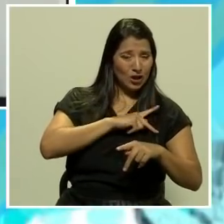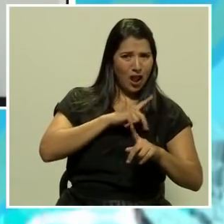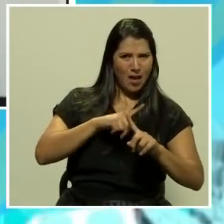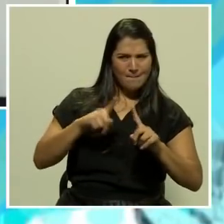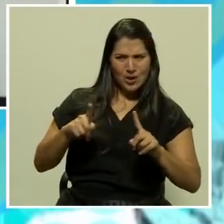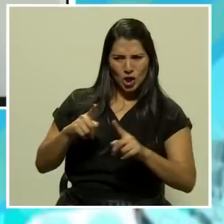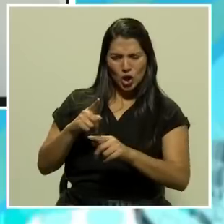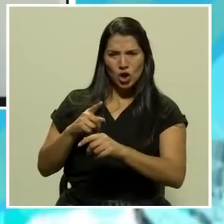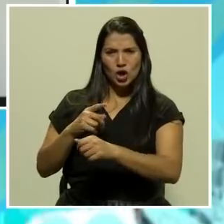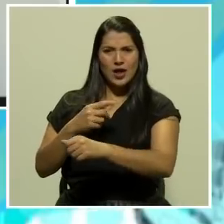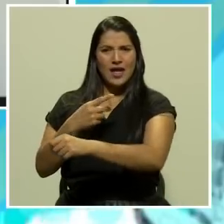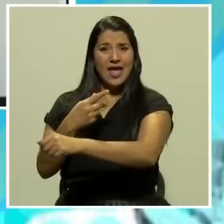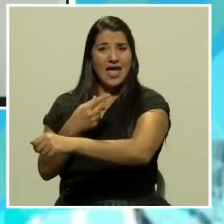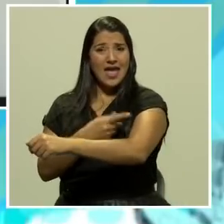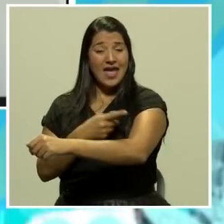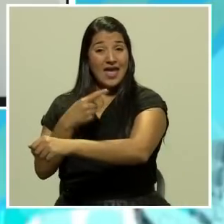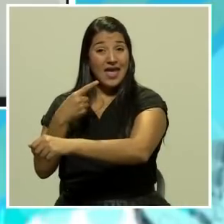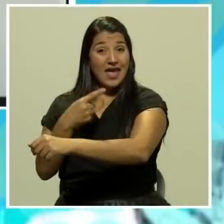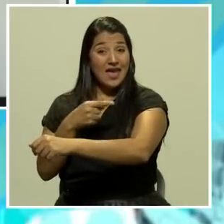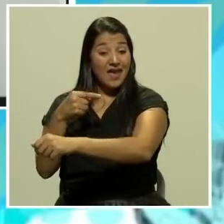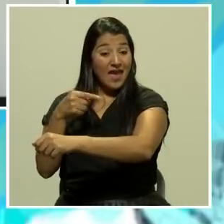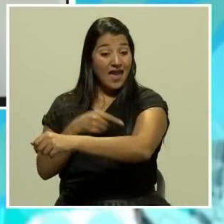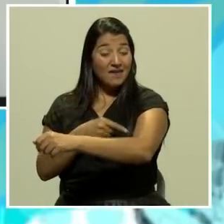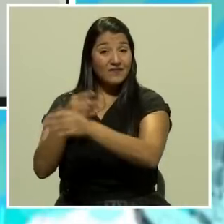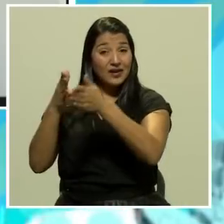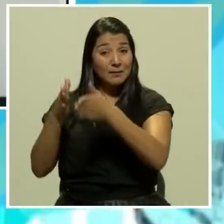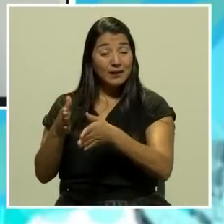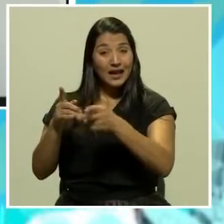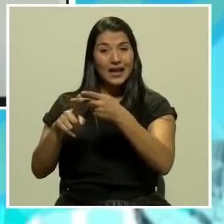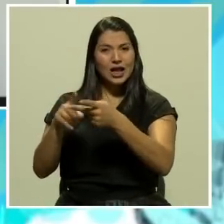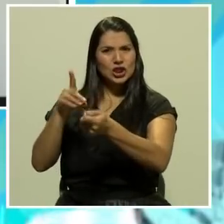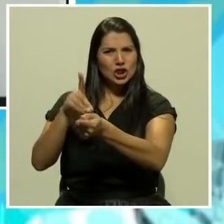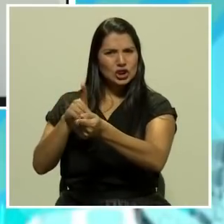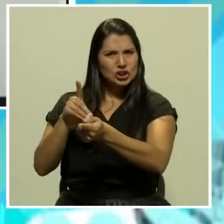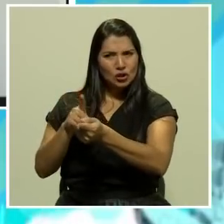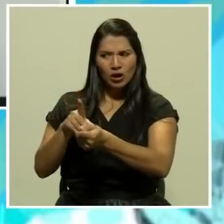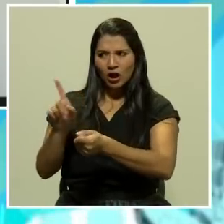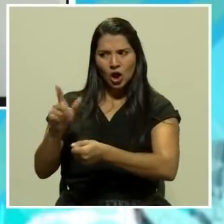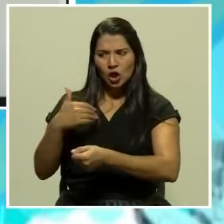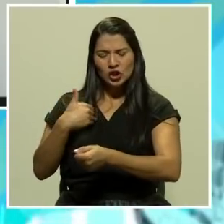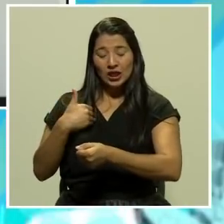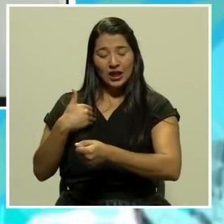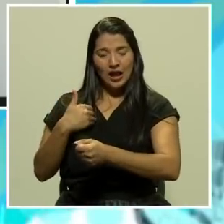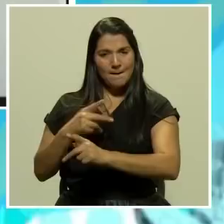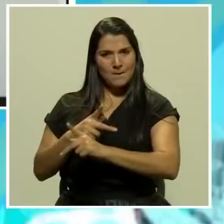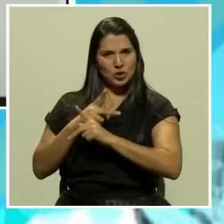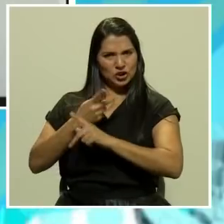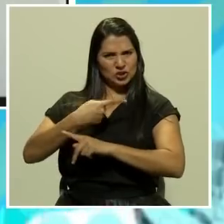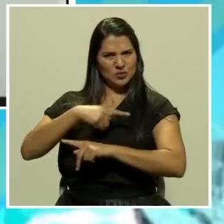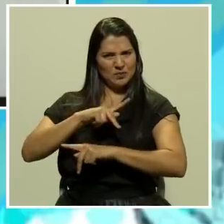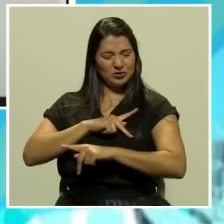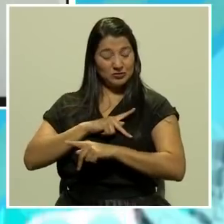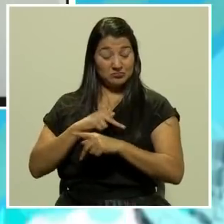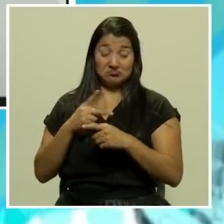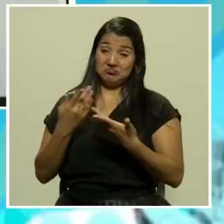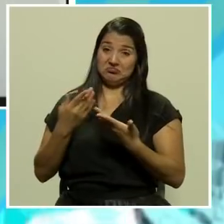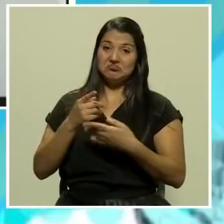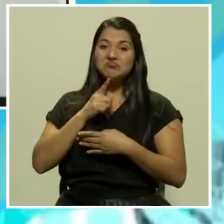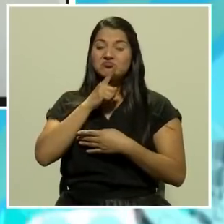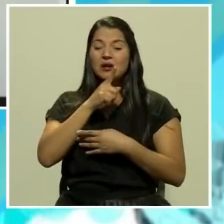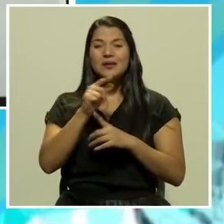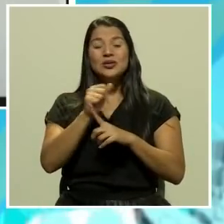cuidando a las personas con COVID. Es sinceramente una situación